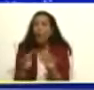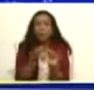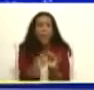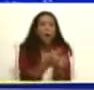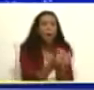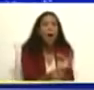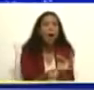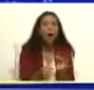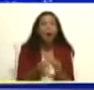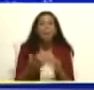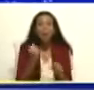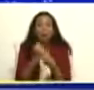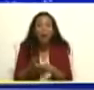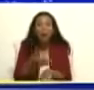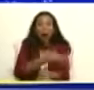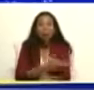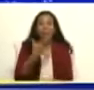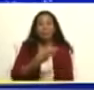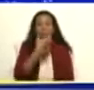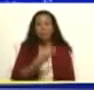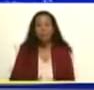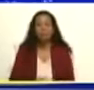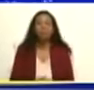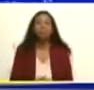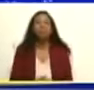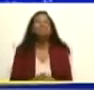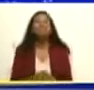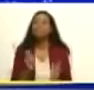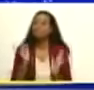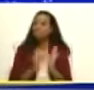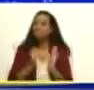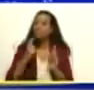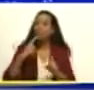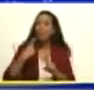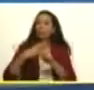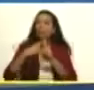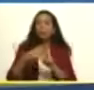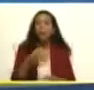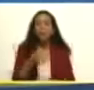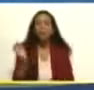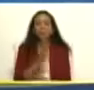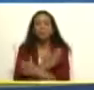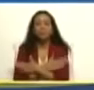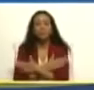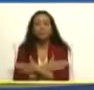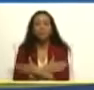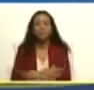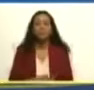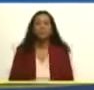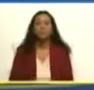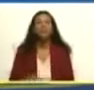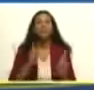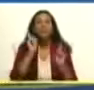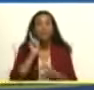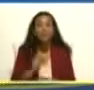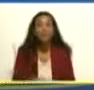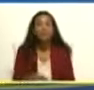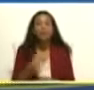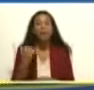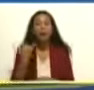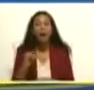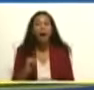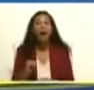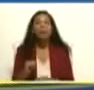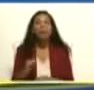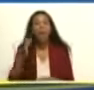trabajo para el 3 de diciembre. Punto a favor. Excelente. Igualmente tenemos